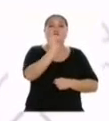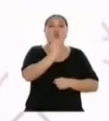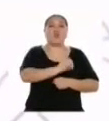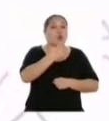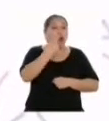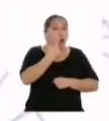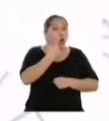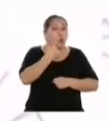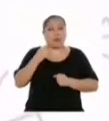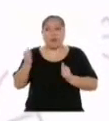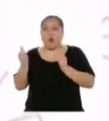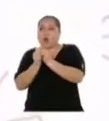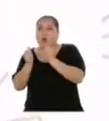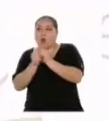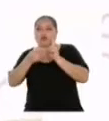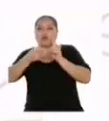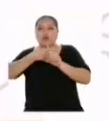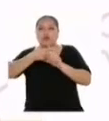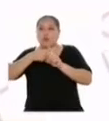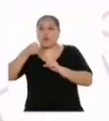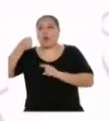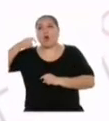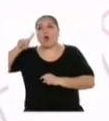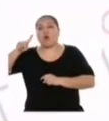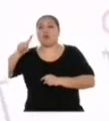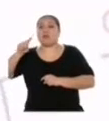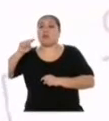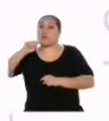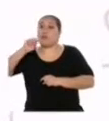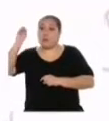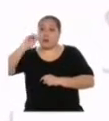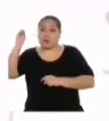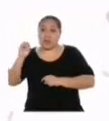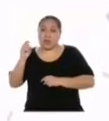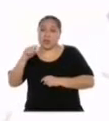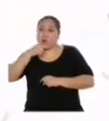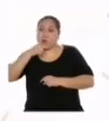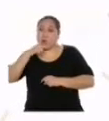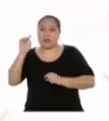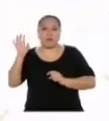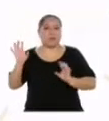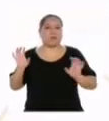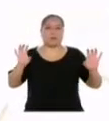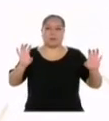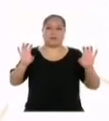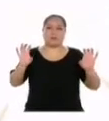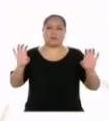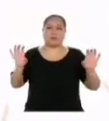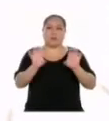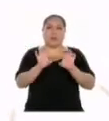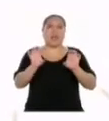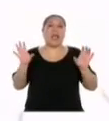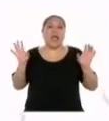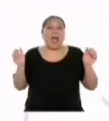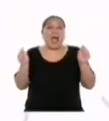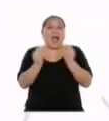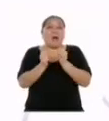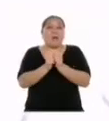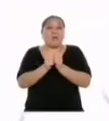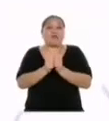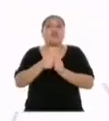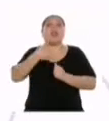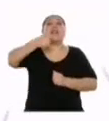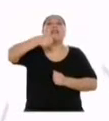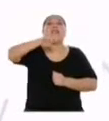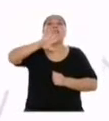masculino, junto con el 11% del femenino, representan en esta muestra aproximadamente el 15% del